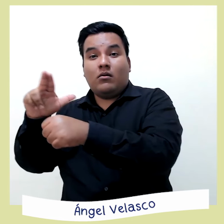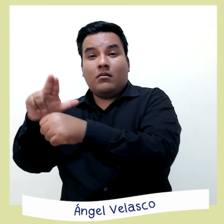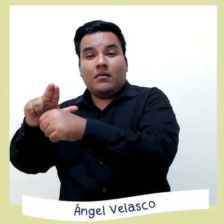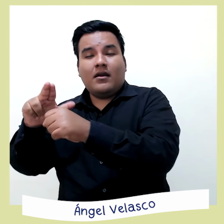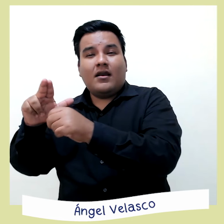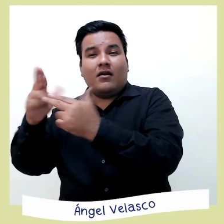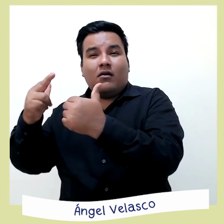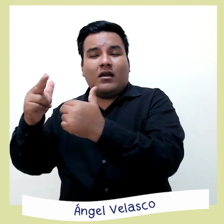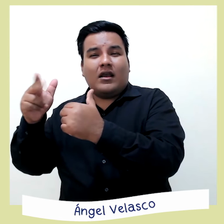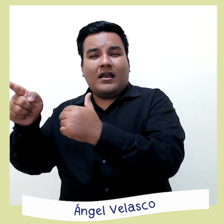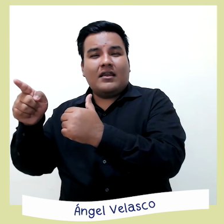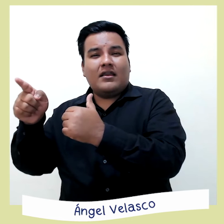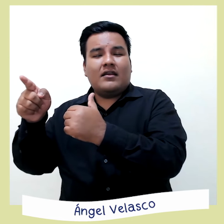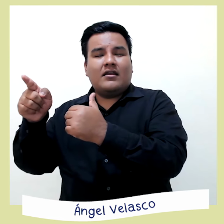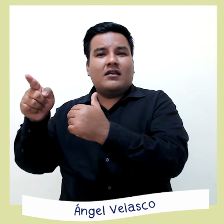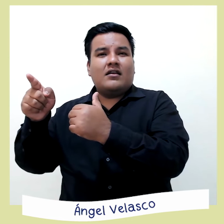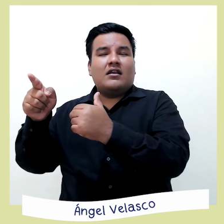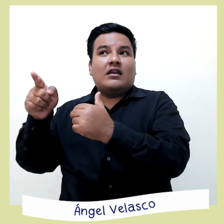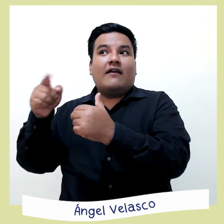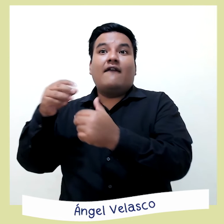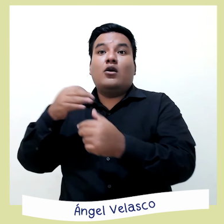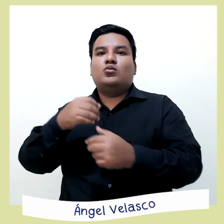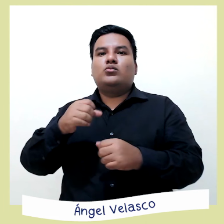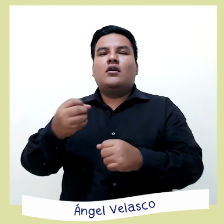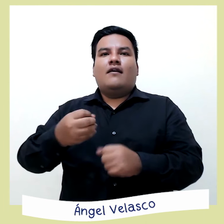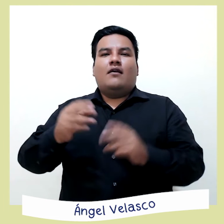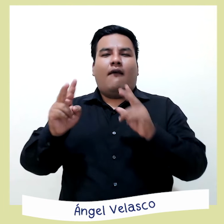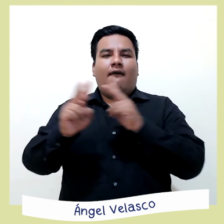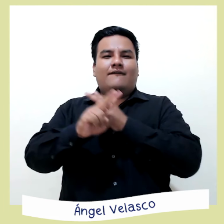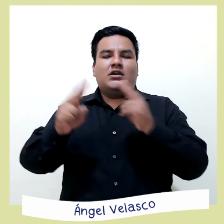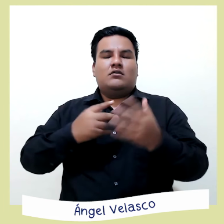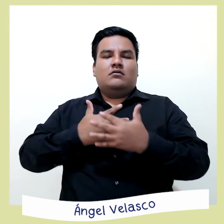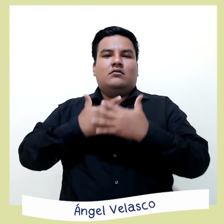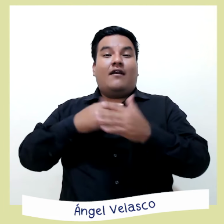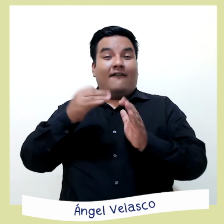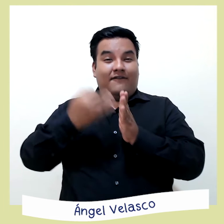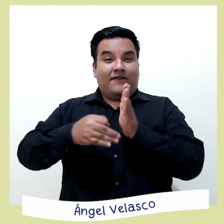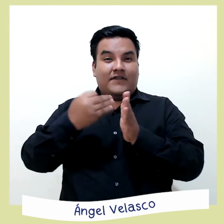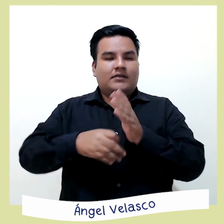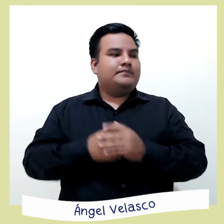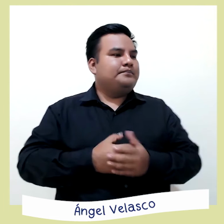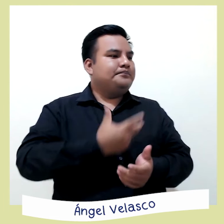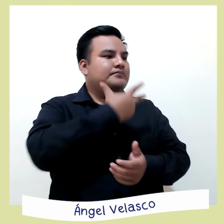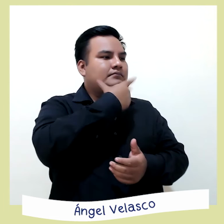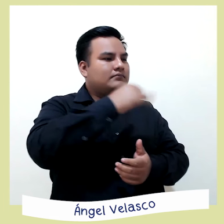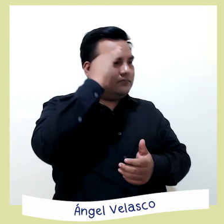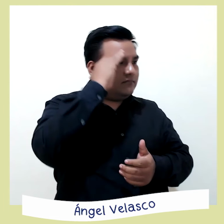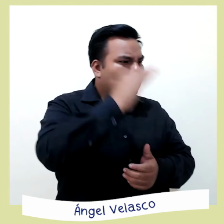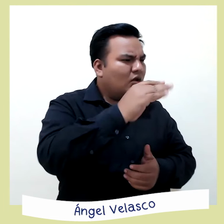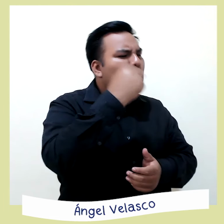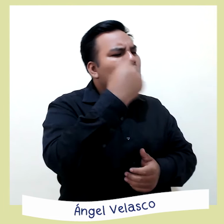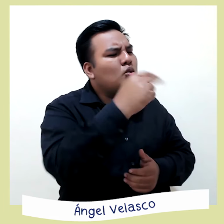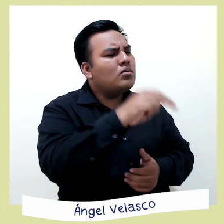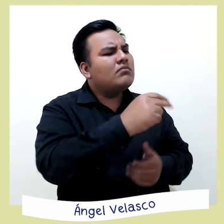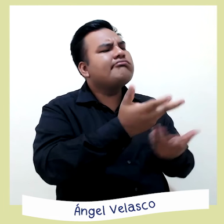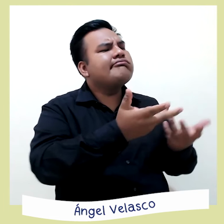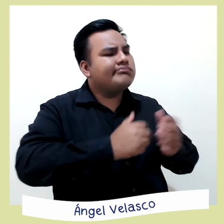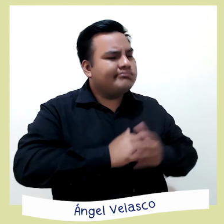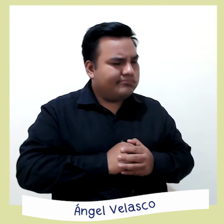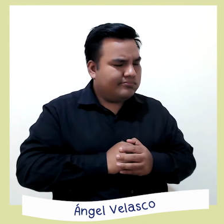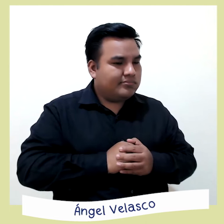médica. Y lo digo en carne propia porque hace poco que me llevaron al hospital porque ya me andaba muriendo de falta de